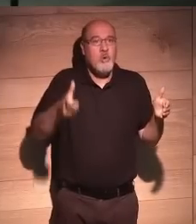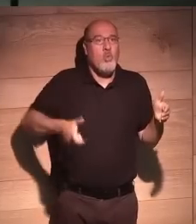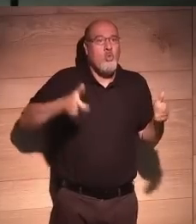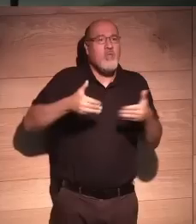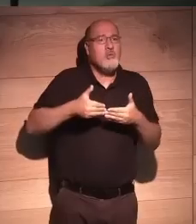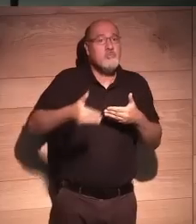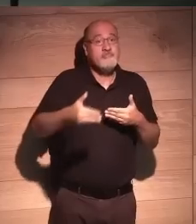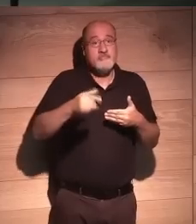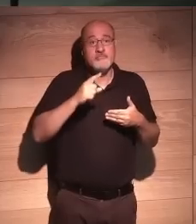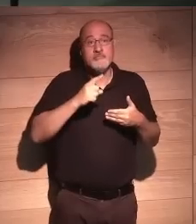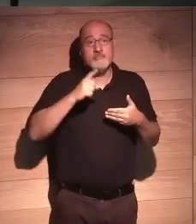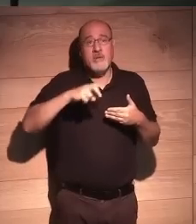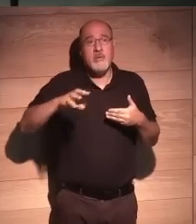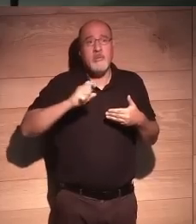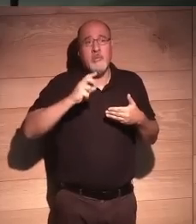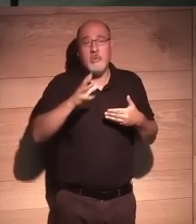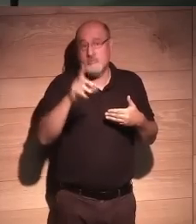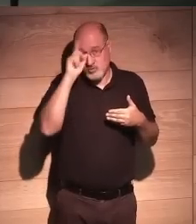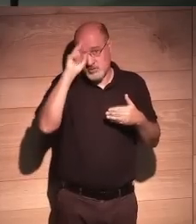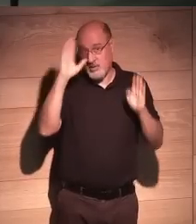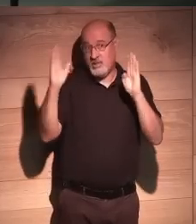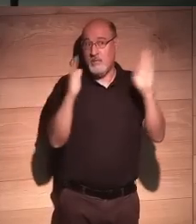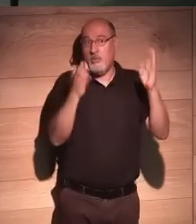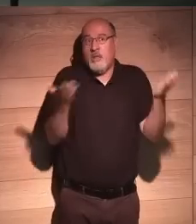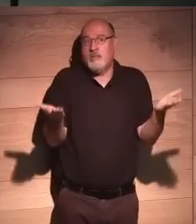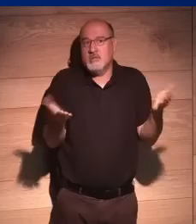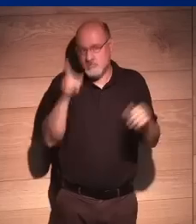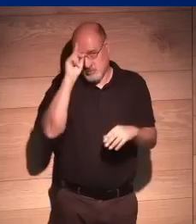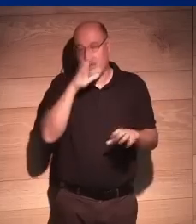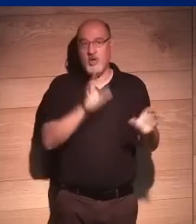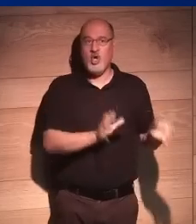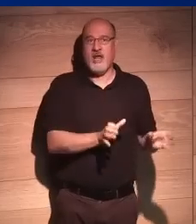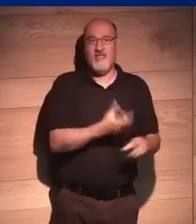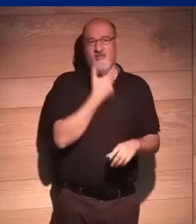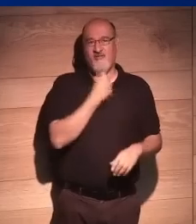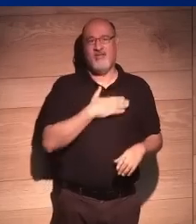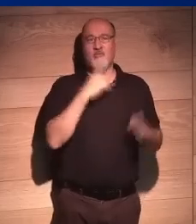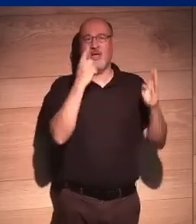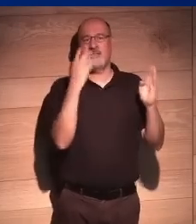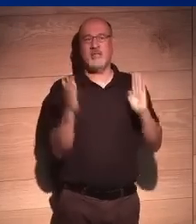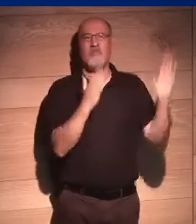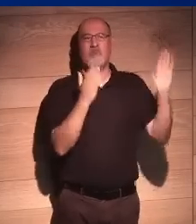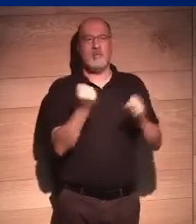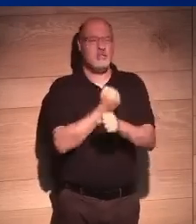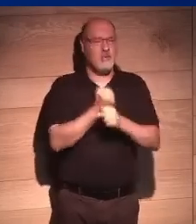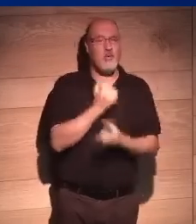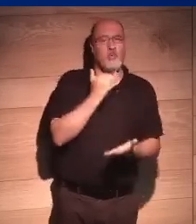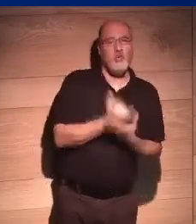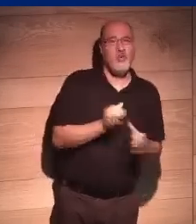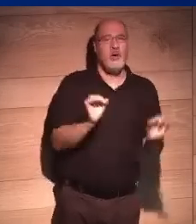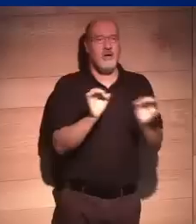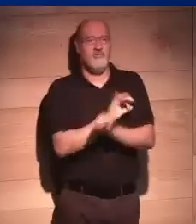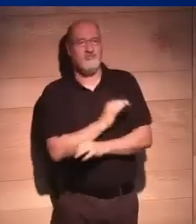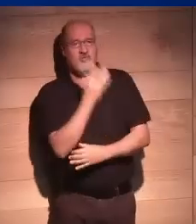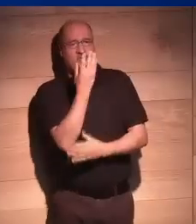la radio por lo menos tienes la sensación de que una temporada, la vas a hacer, ¿no? Y vas a poder trabajar y vas a hacer prueba-error y vas a